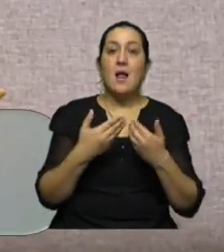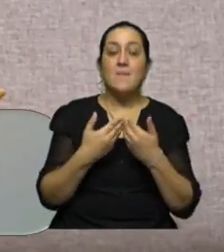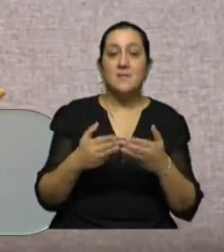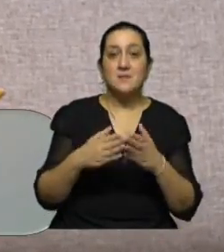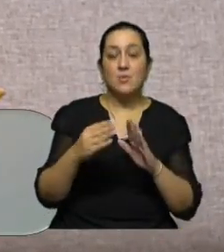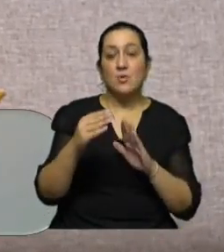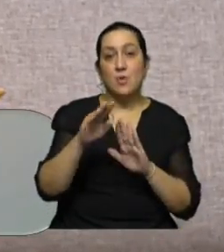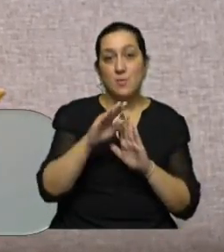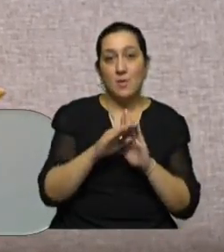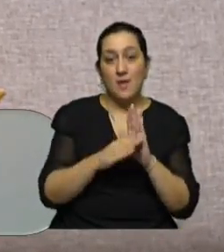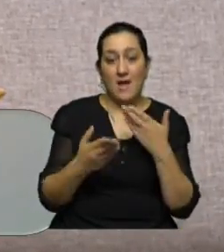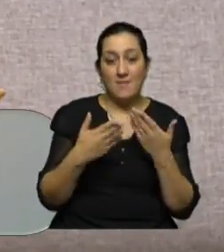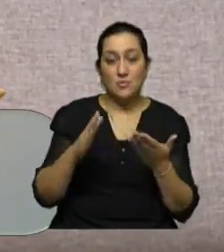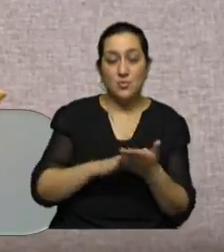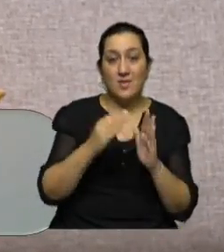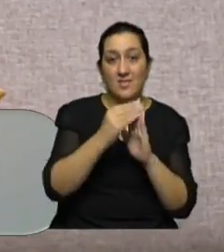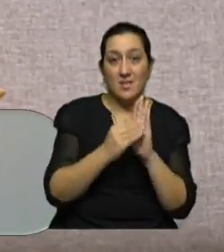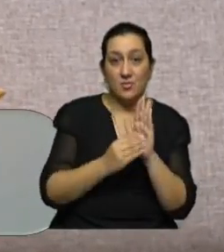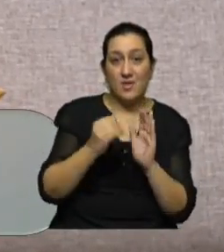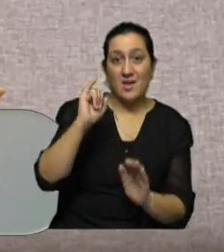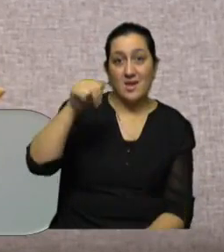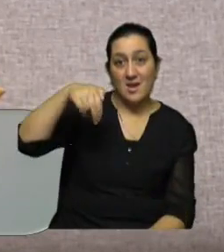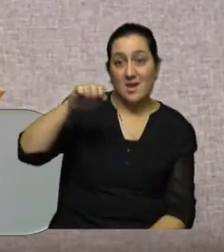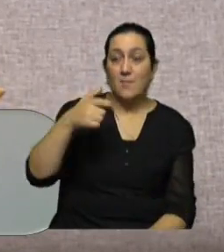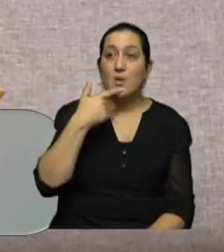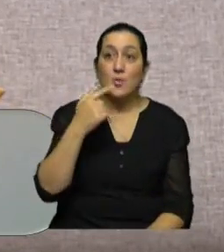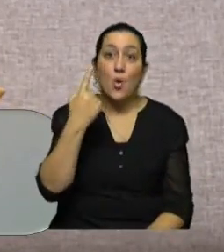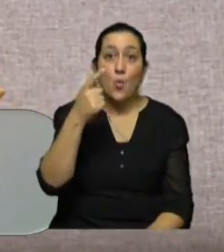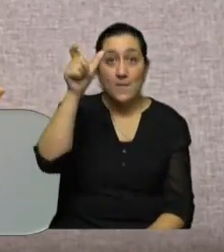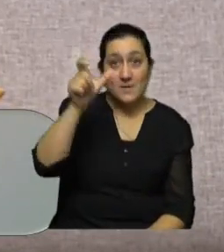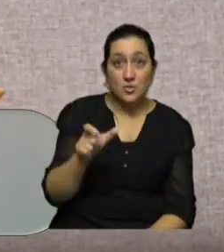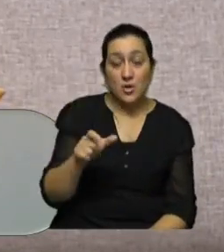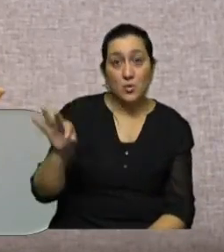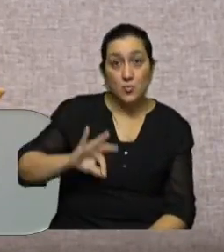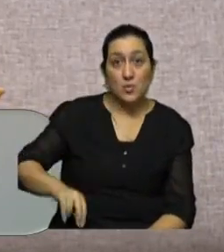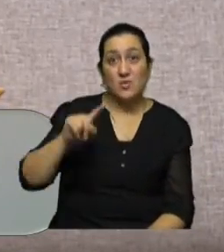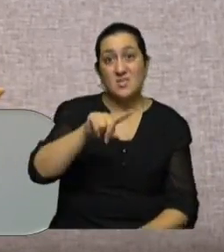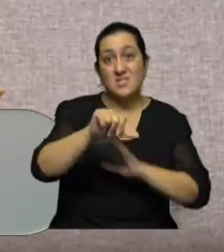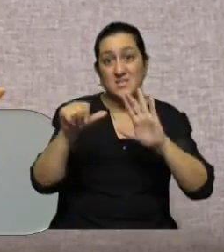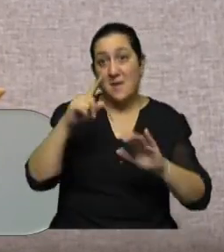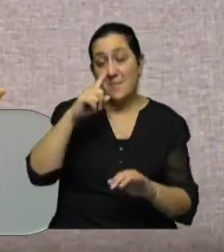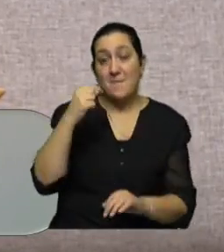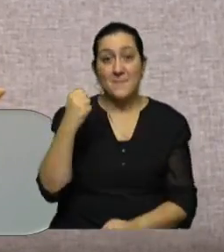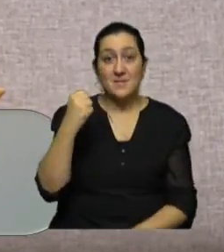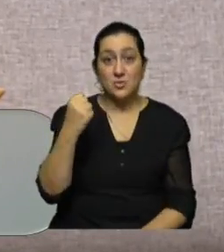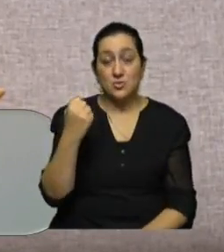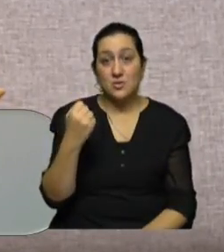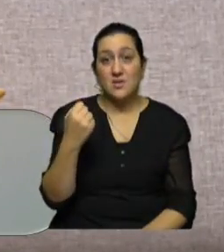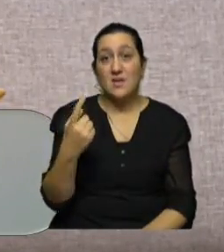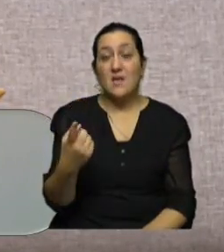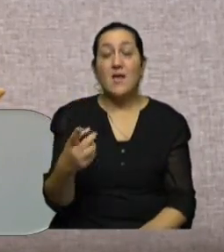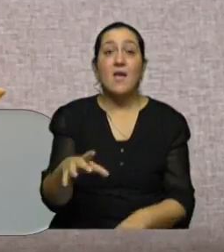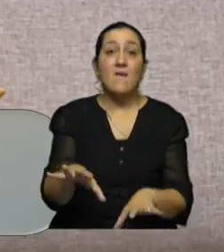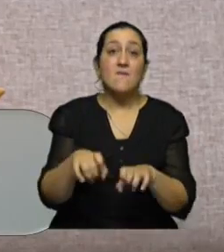que manejaba que un hogar de una sola persona, 16.000 pesos más o menos, menos de eso ya se consideraba pobre. No sé si